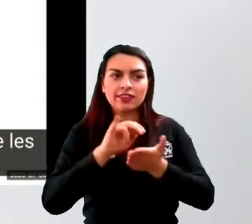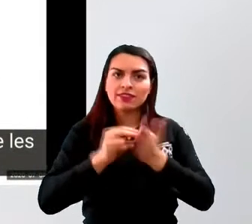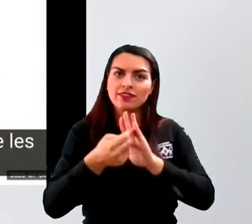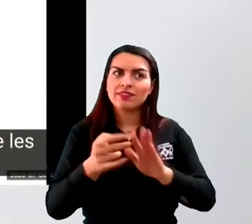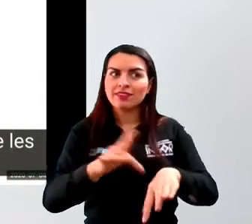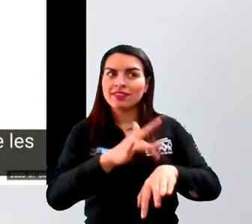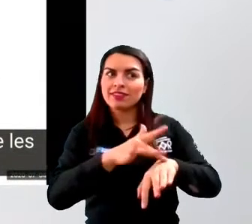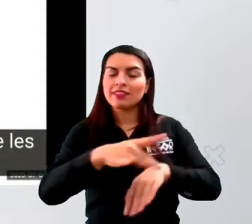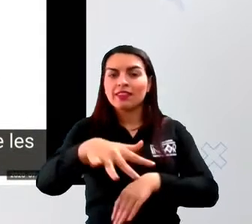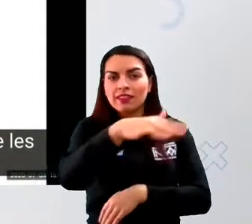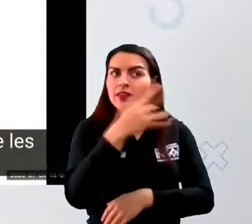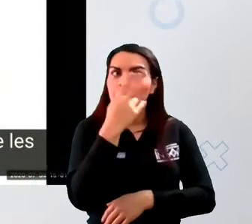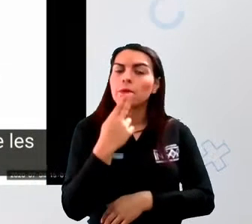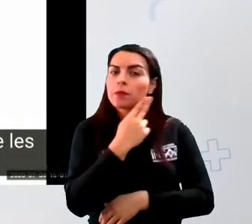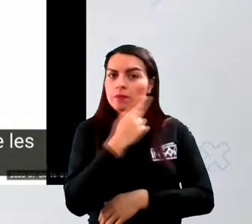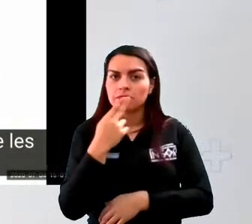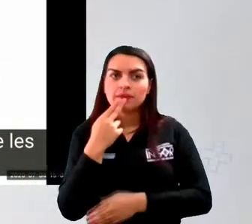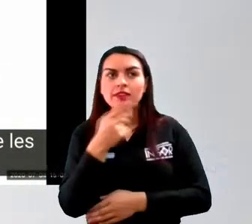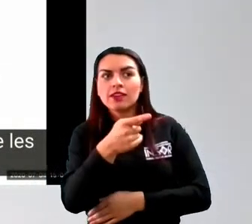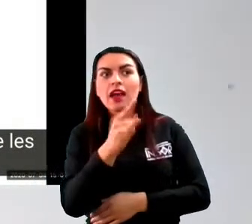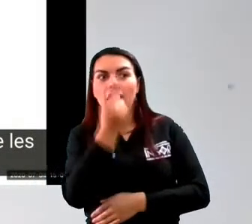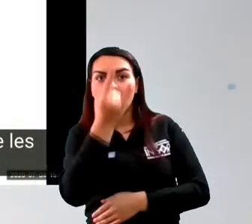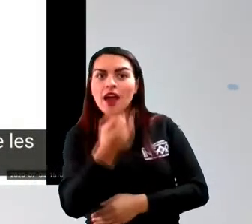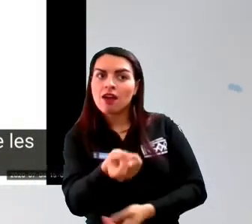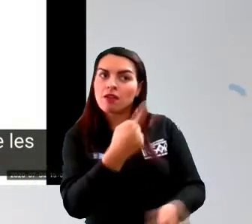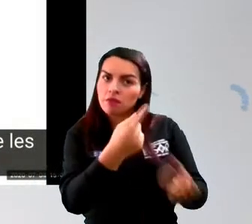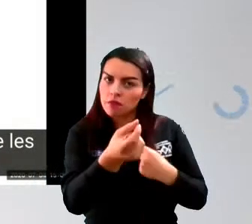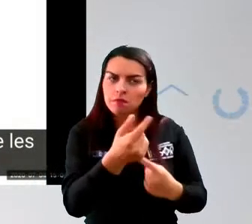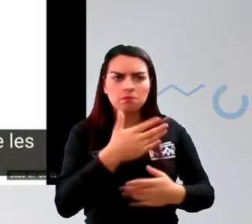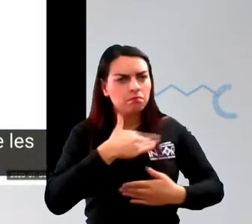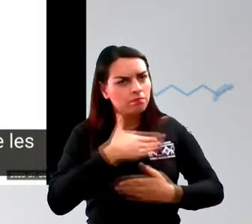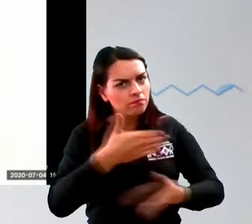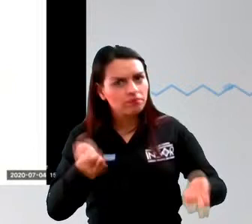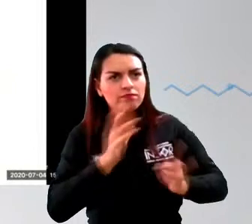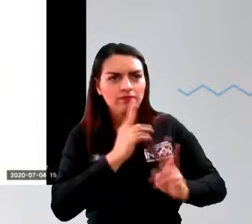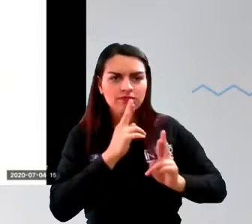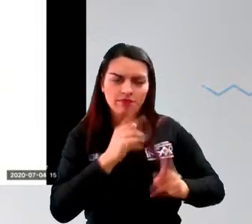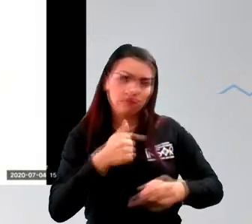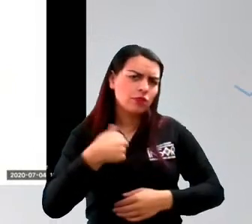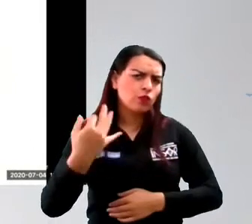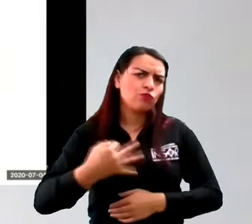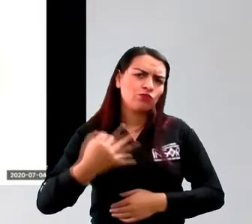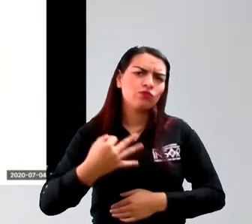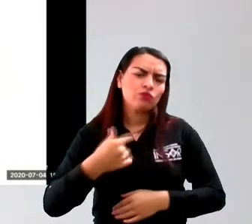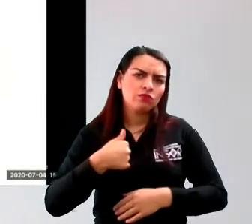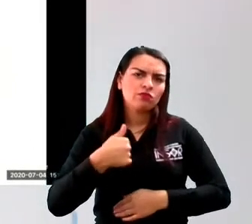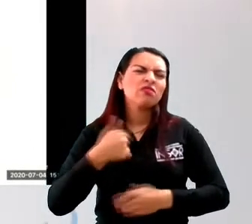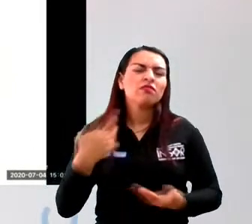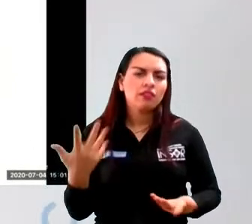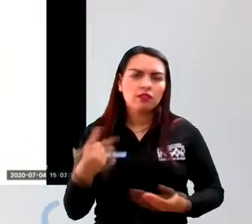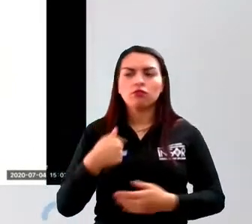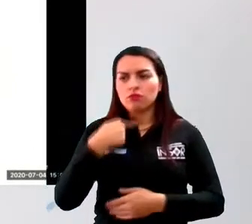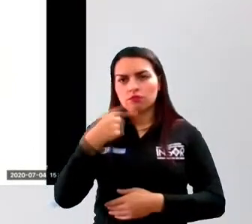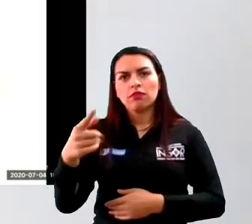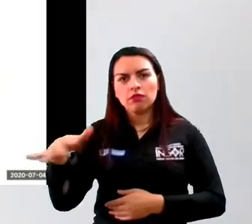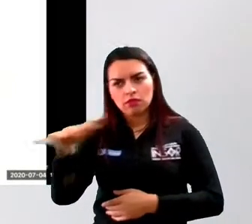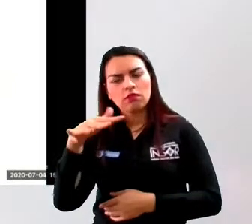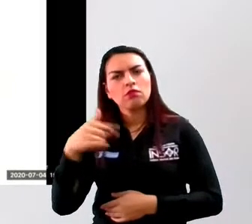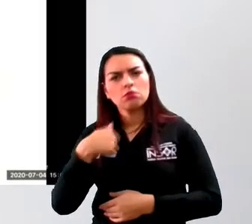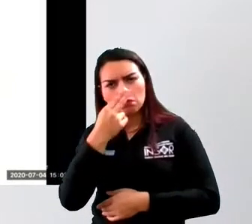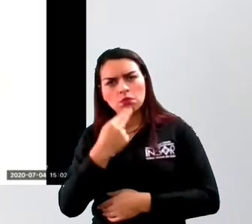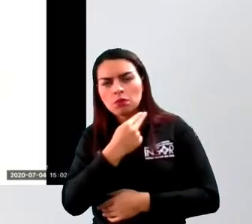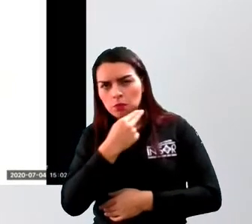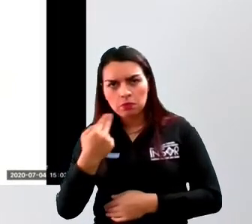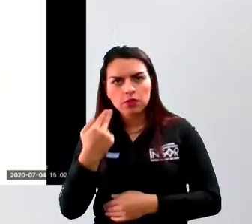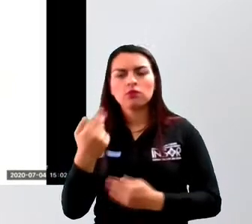dice que va a responder sus mensajes. Esto es algo que hago en mis clases. Me comprometo con alumnos a